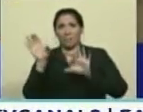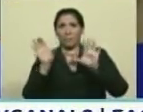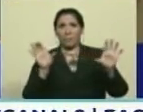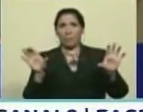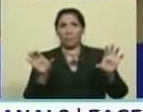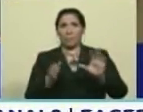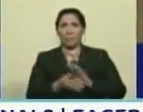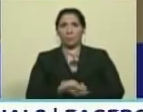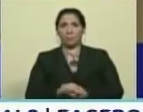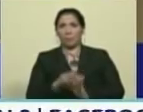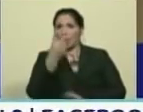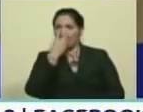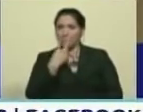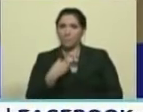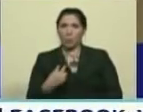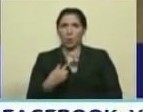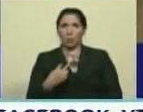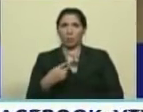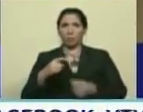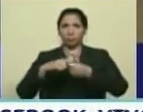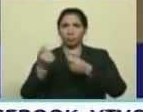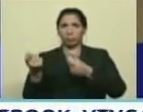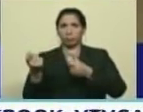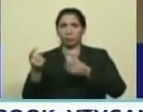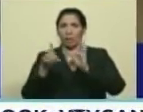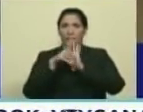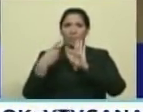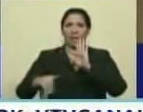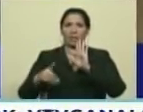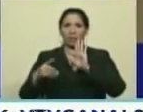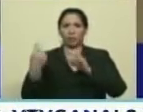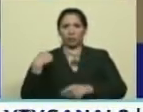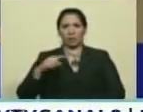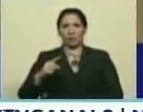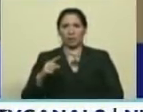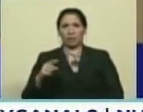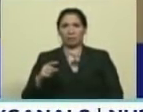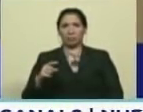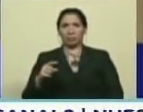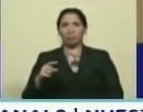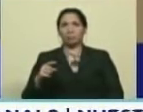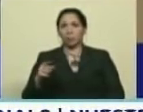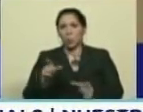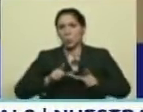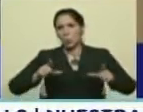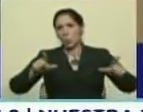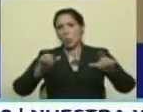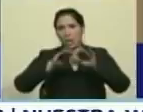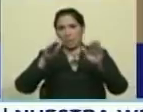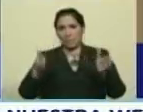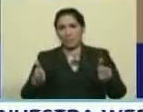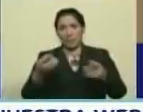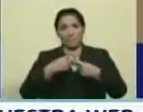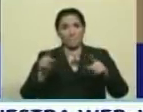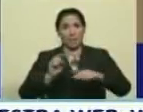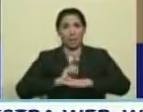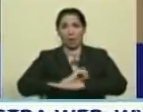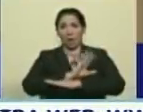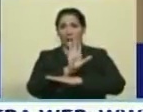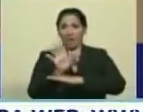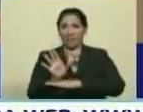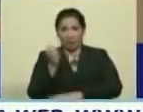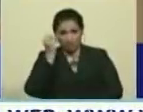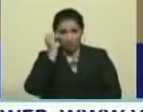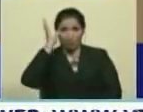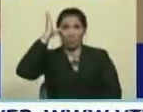los pobres y a los marginados el derecho a tener un sitio en la mesa. Pero el ALBA ha sido capaz